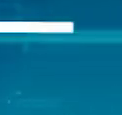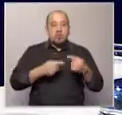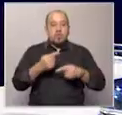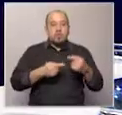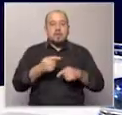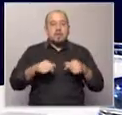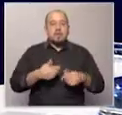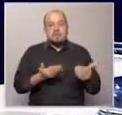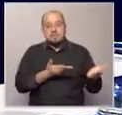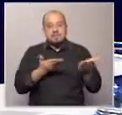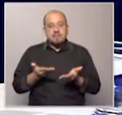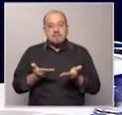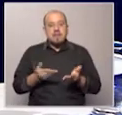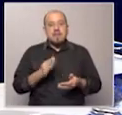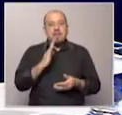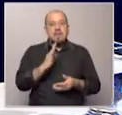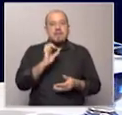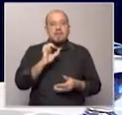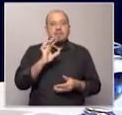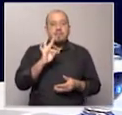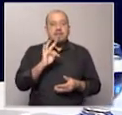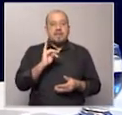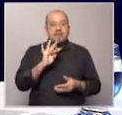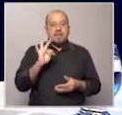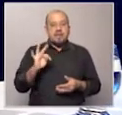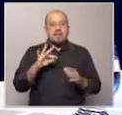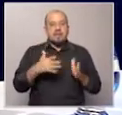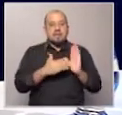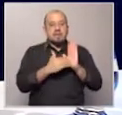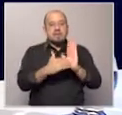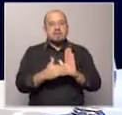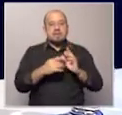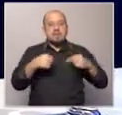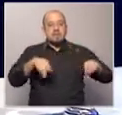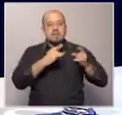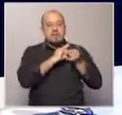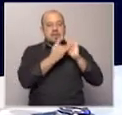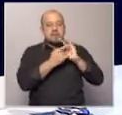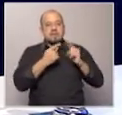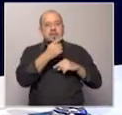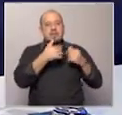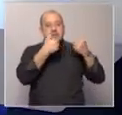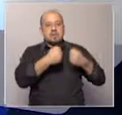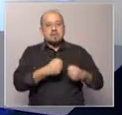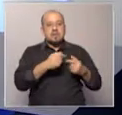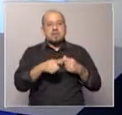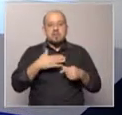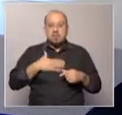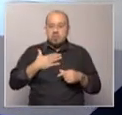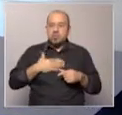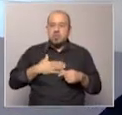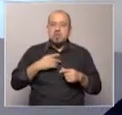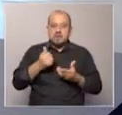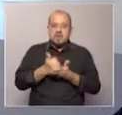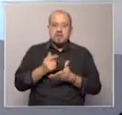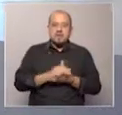lo decimos con mucho gusto miguel le petit comisionado parlamentario para el sistema penitenciario gracias por estos minutos youtubers por la invitación en un